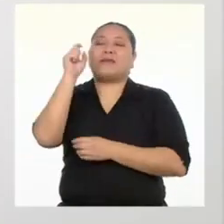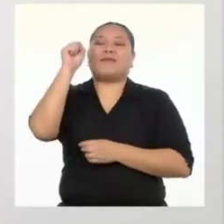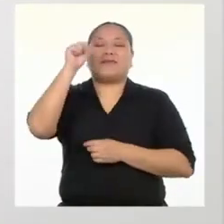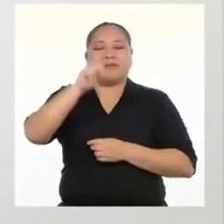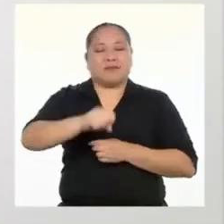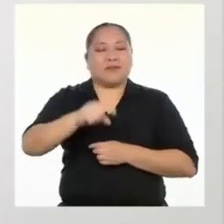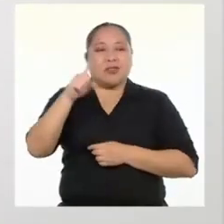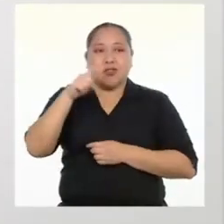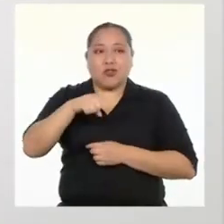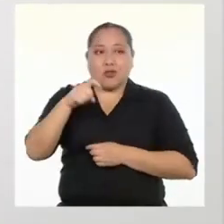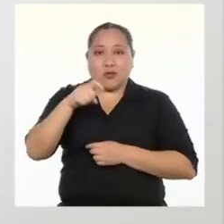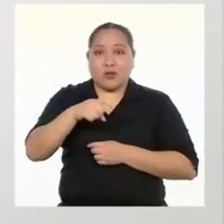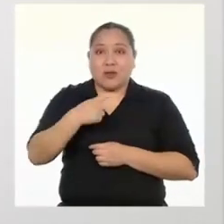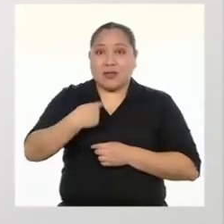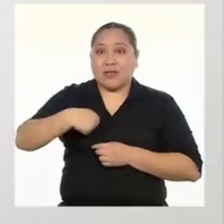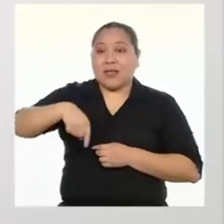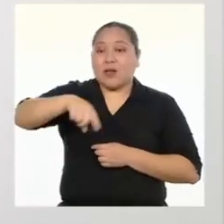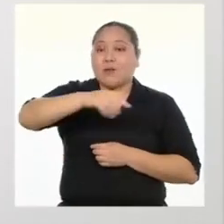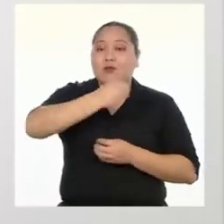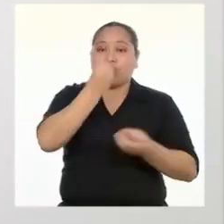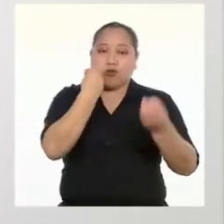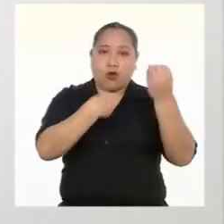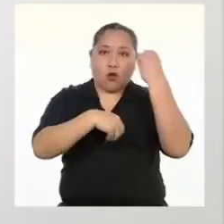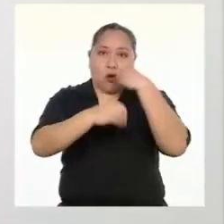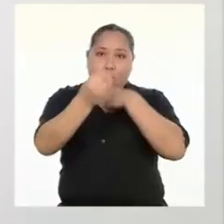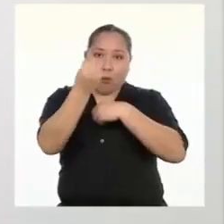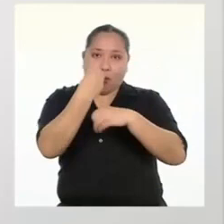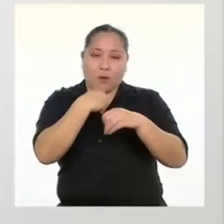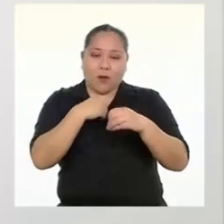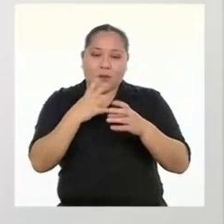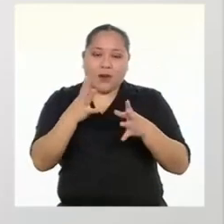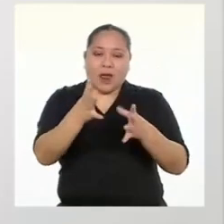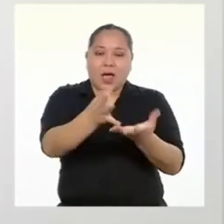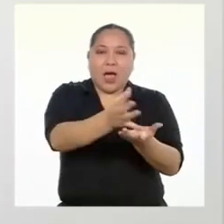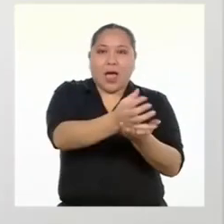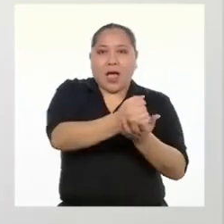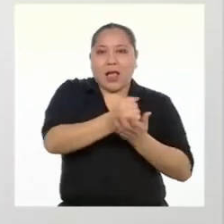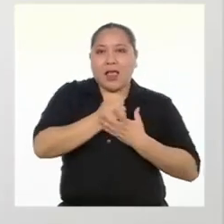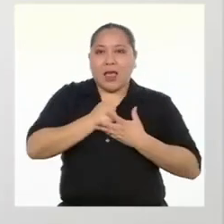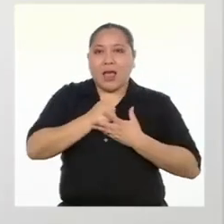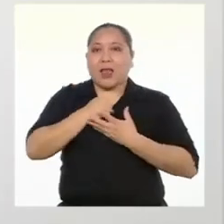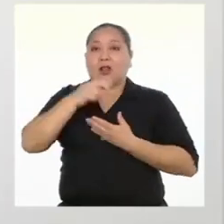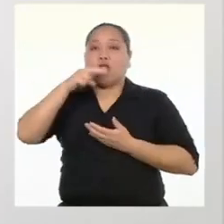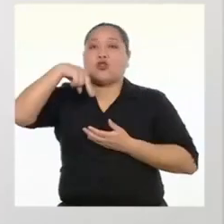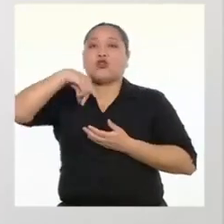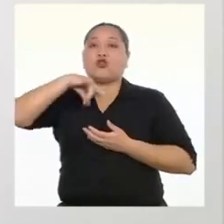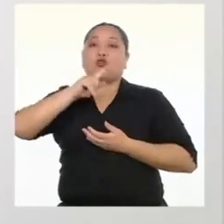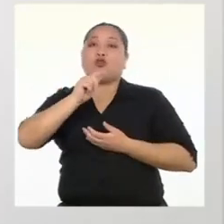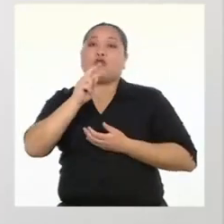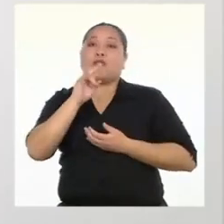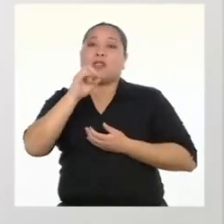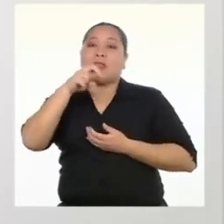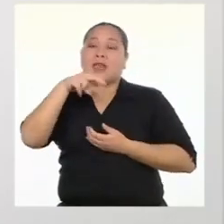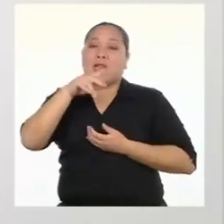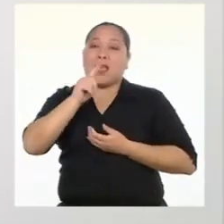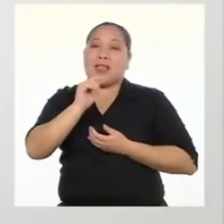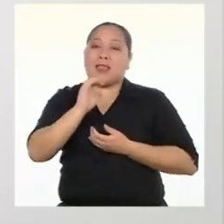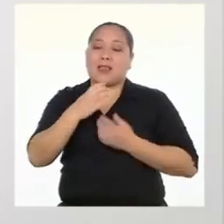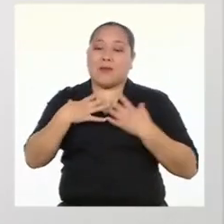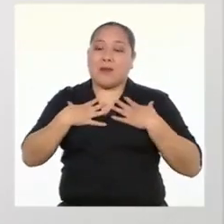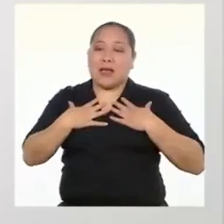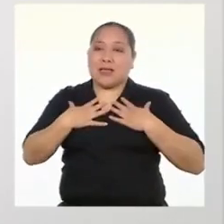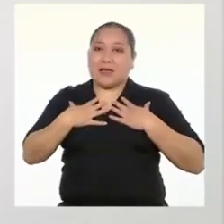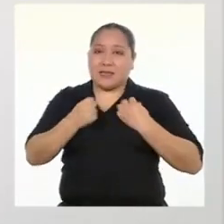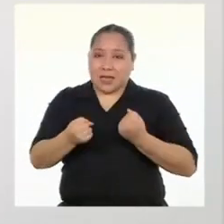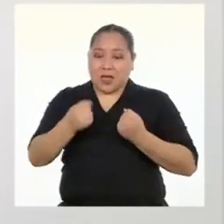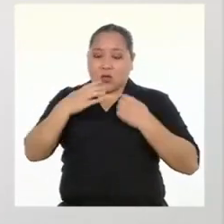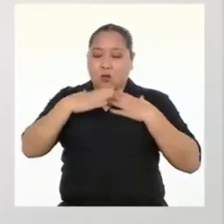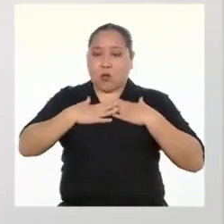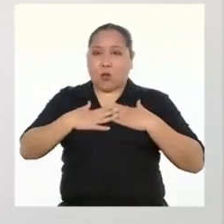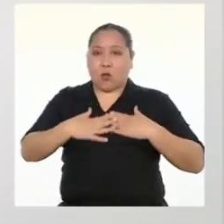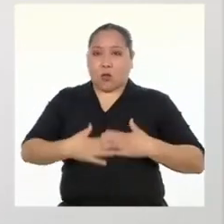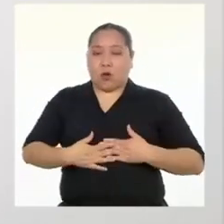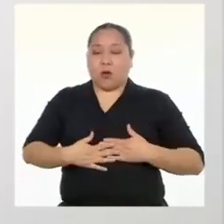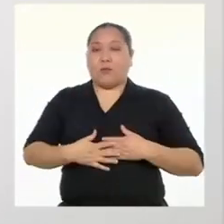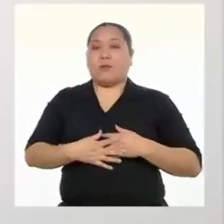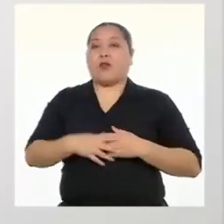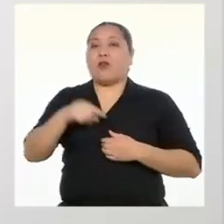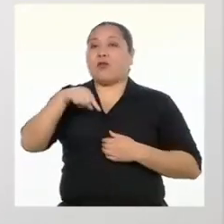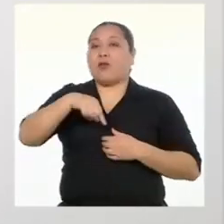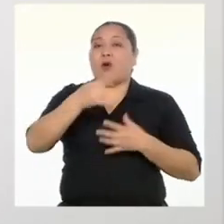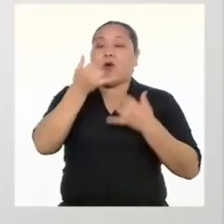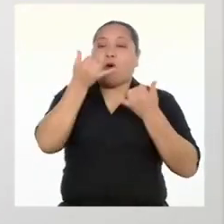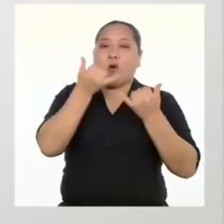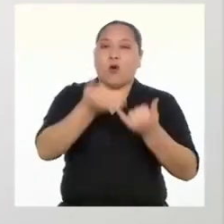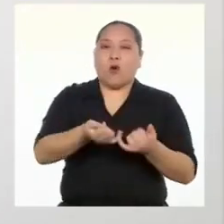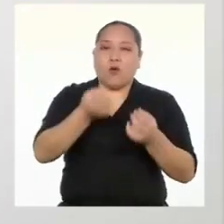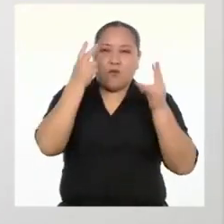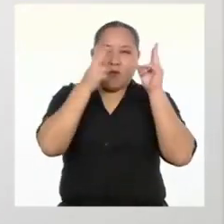necesitamos consumir variedades de alimentos para conseguir los nutrientes que requerimos para mantener saludables nuestros cuerpos. Y el